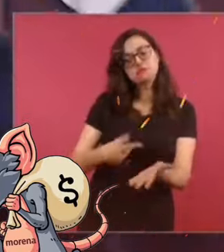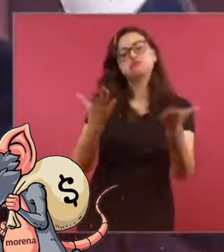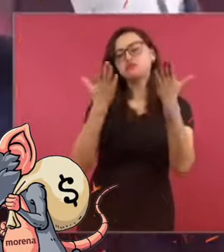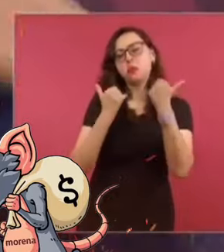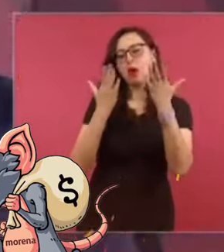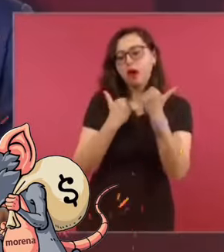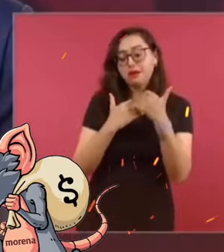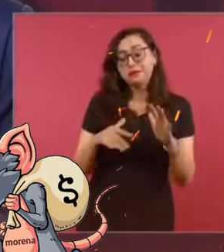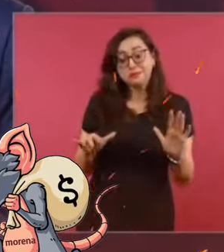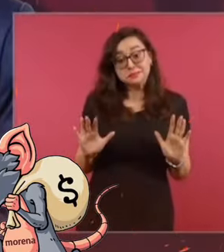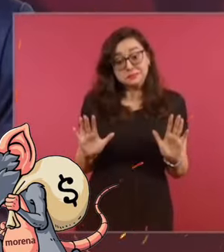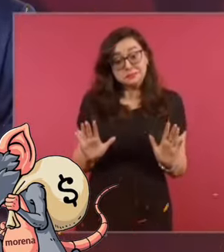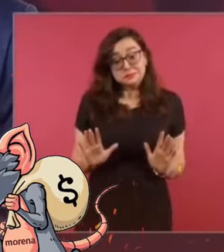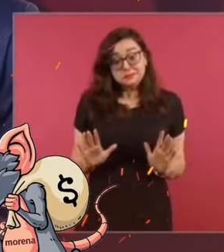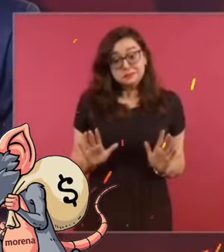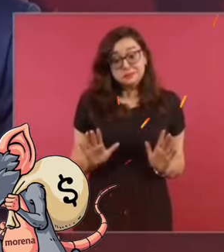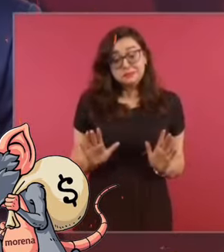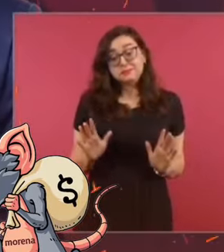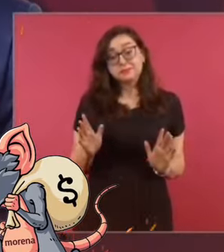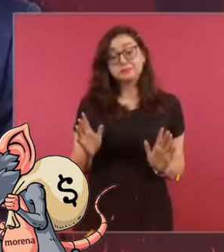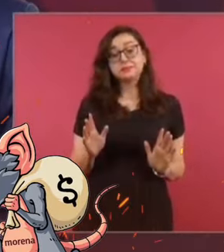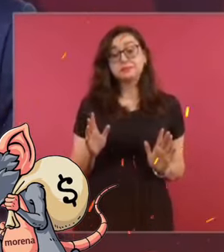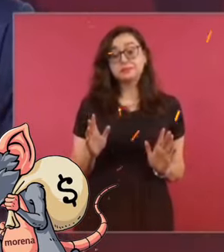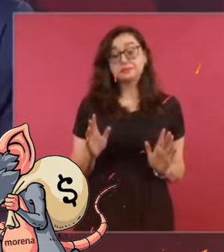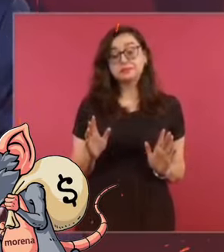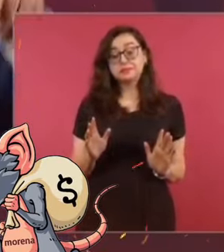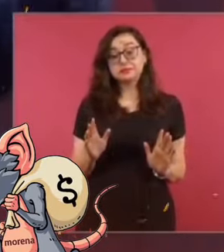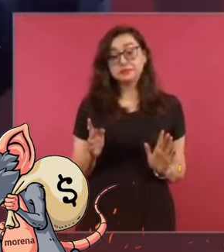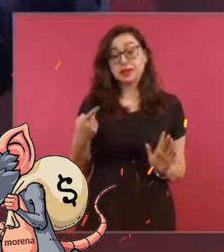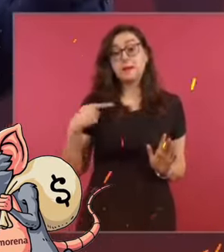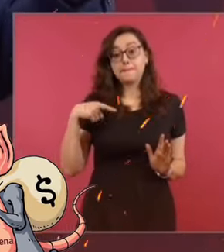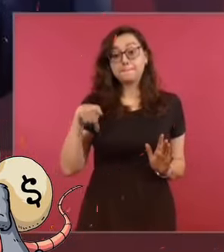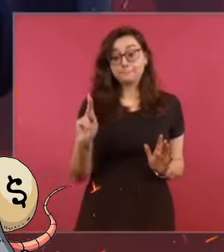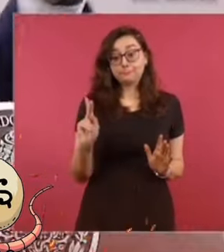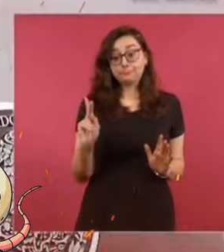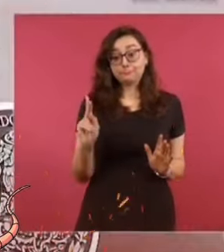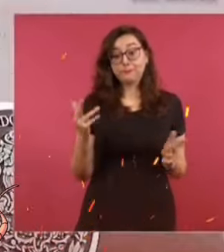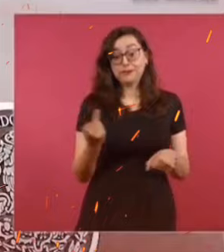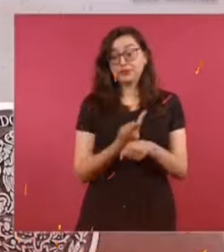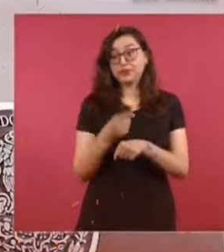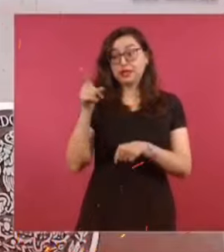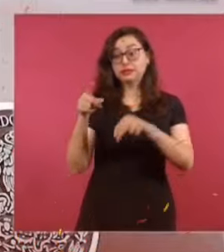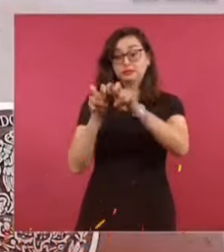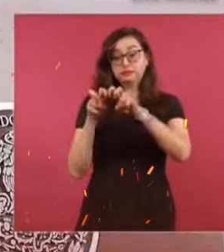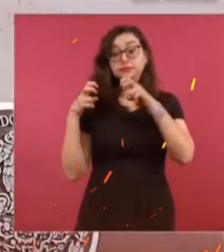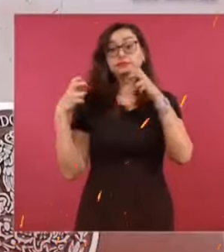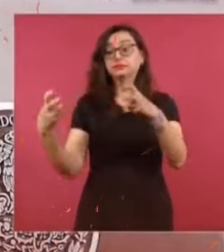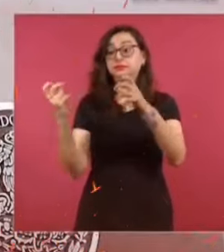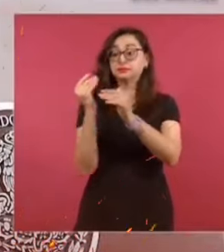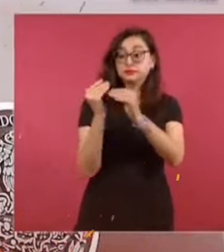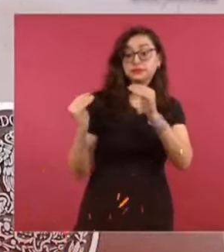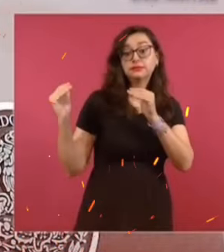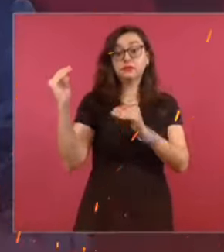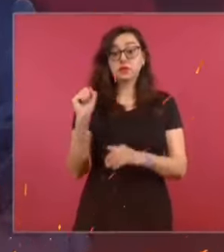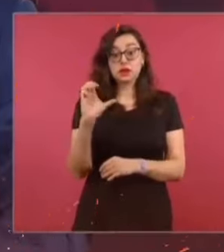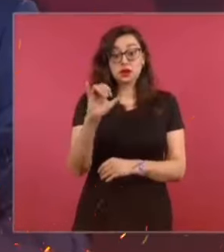solo la fobia de algunos ministros de